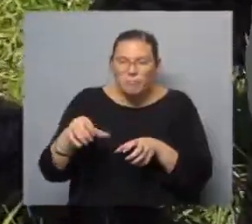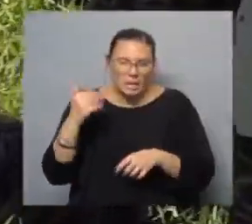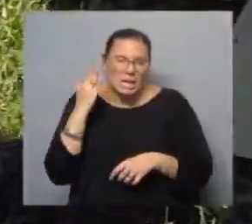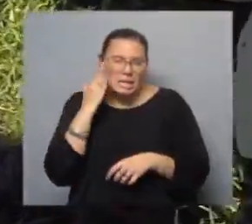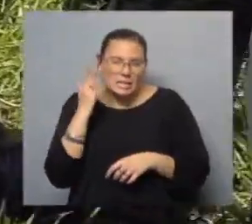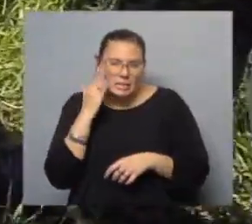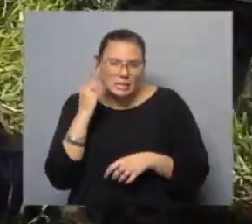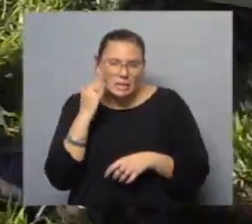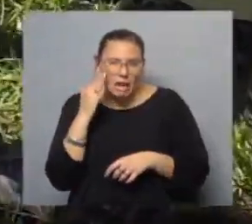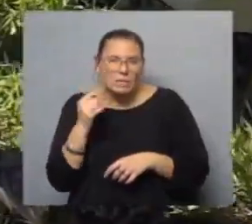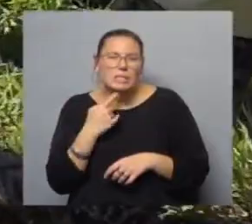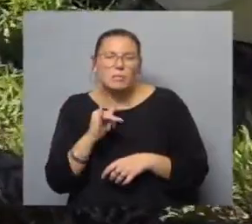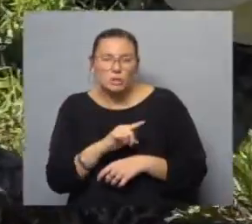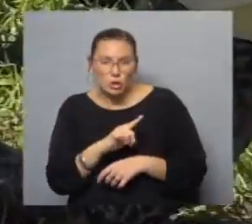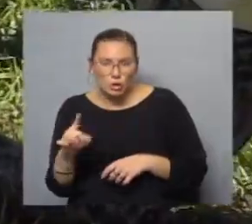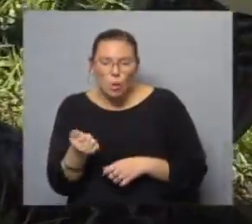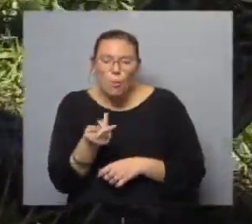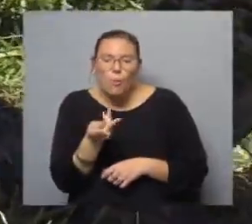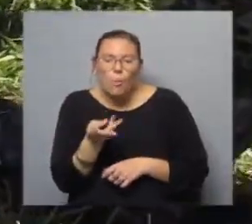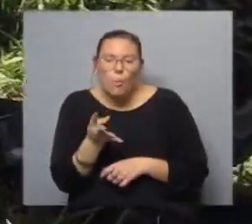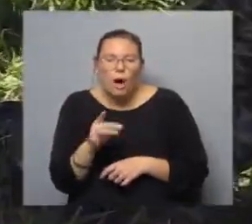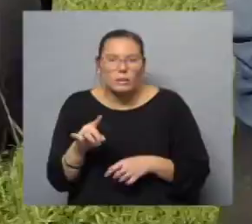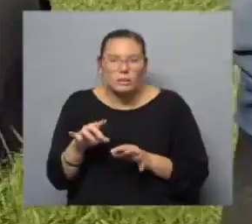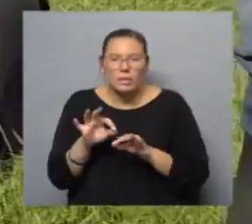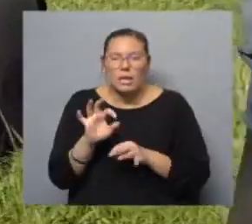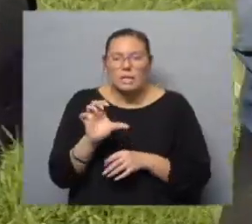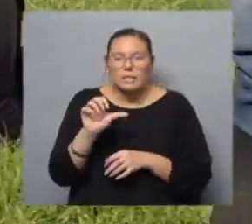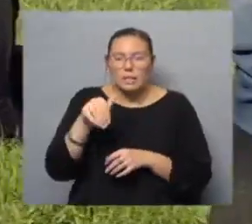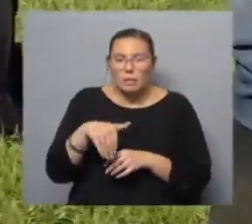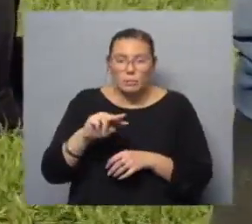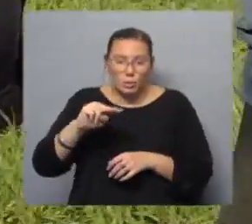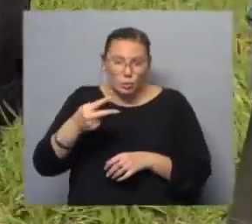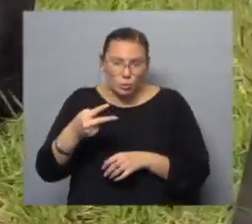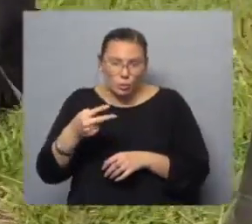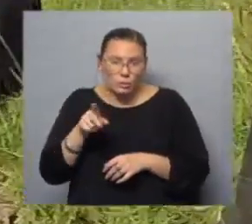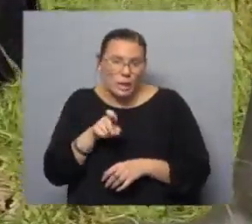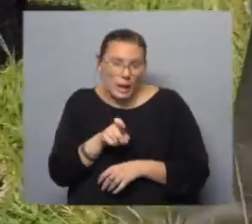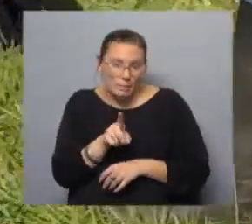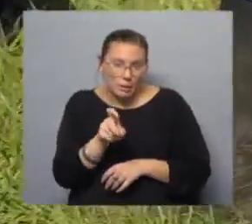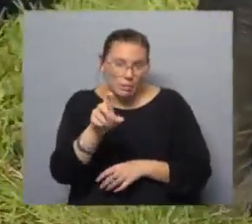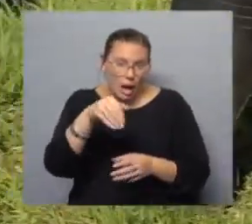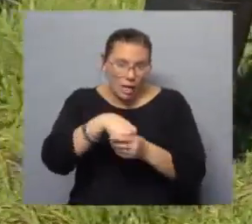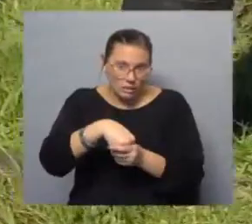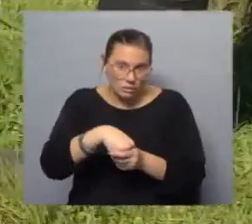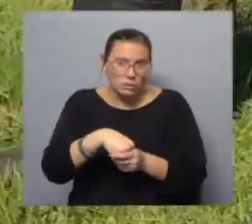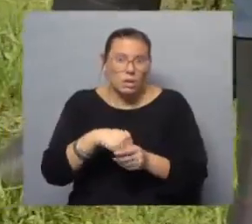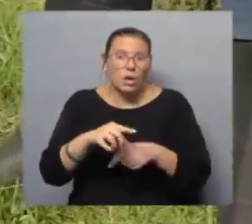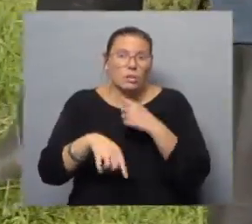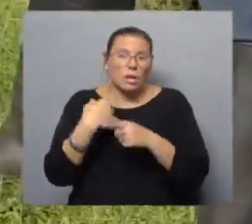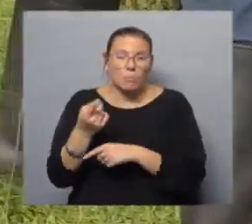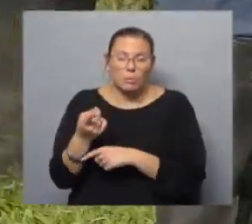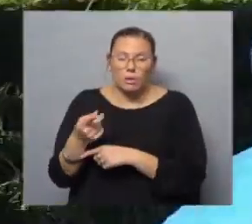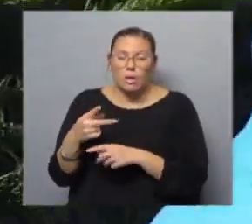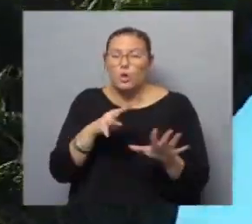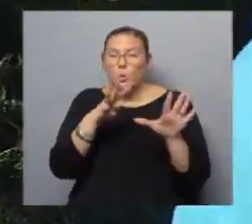sabe la motilidad, la cantidad por centímetro cúbico de espermatozoides, al final se